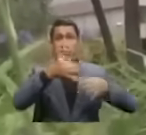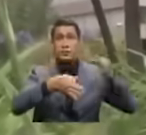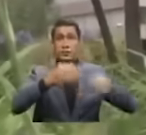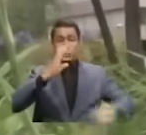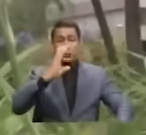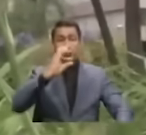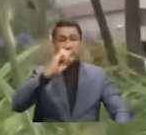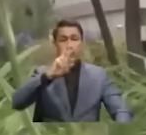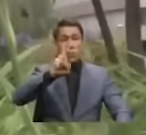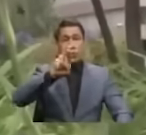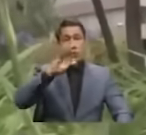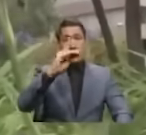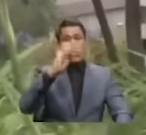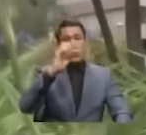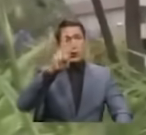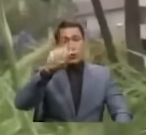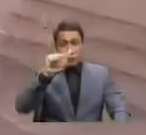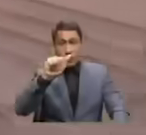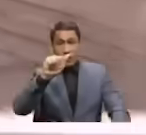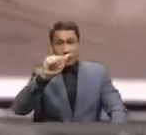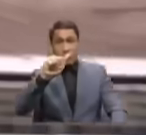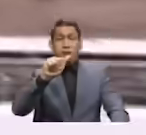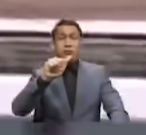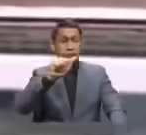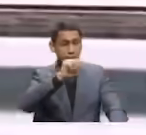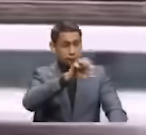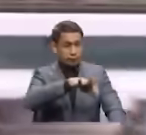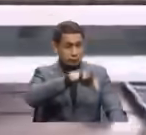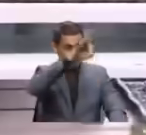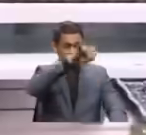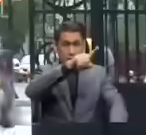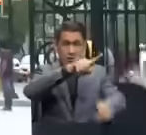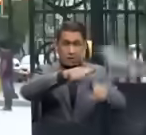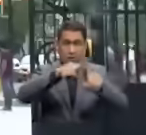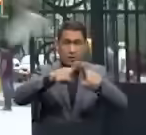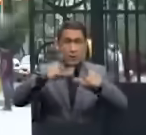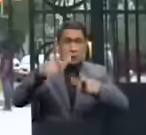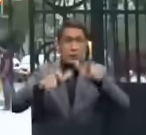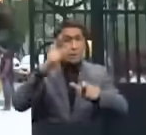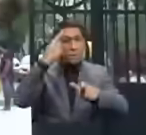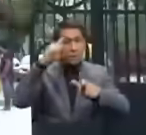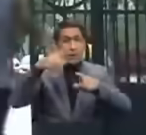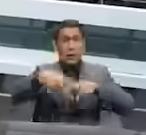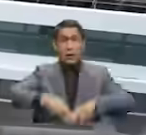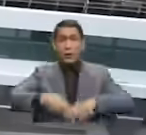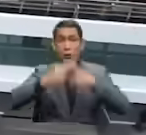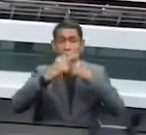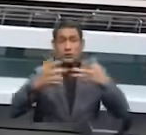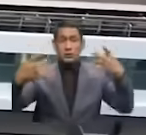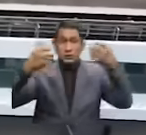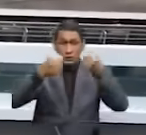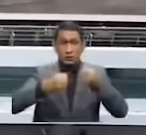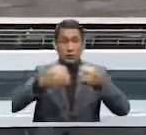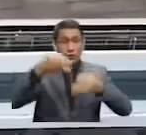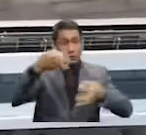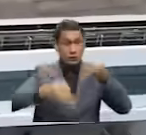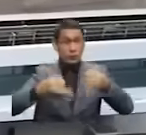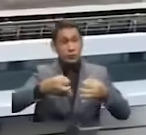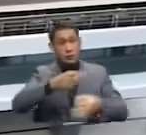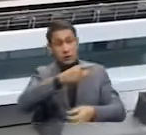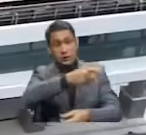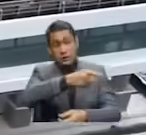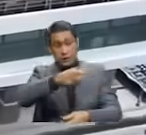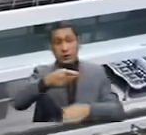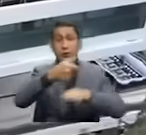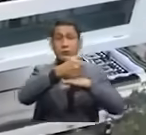a juicio a Lenin Z, Jesse M y Roberto A, jueces de Guayas, en calidad de presuntos autores directos del delito